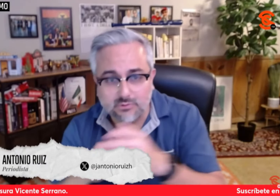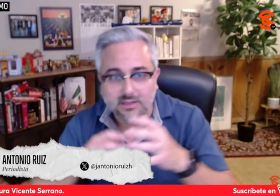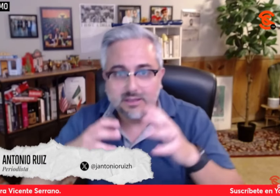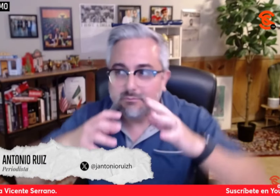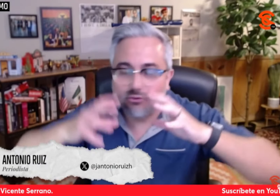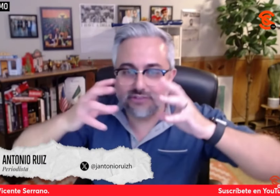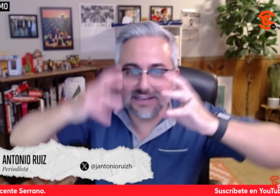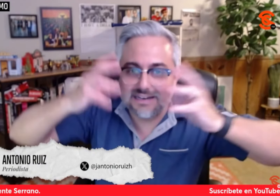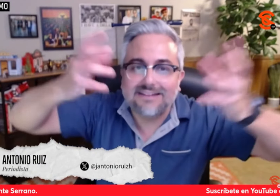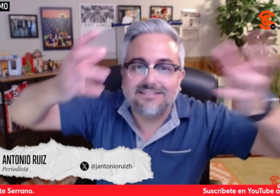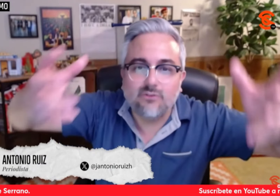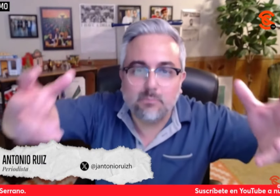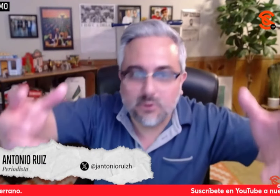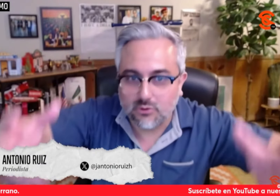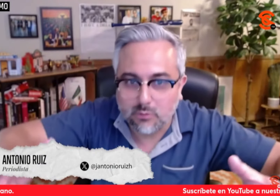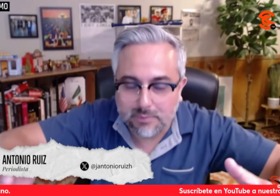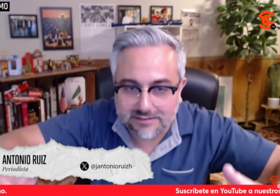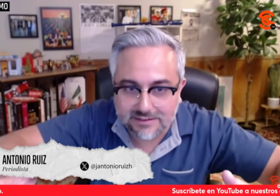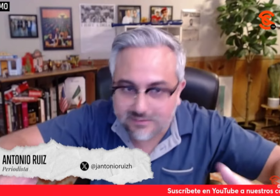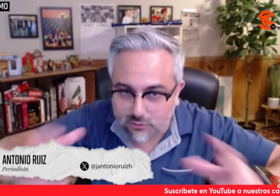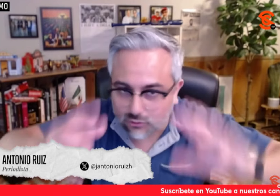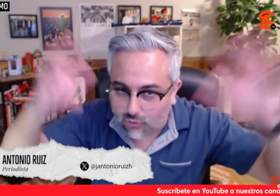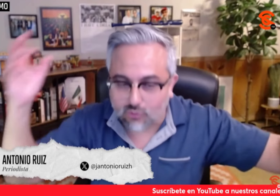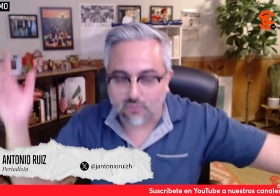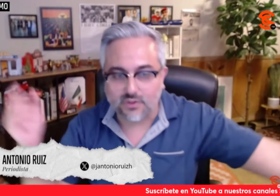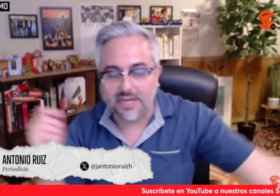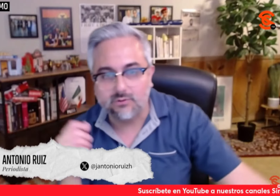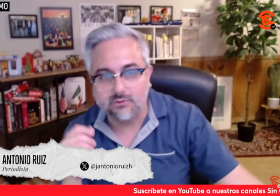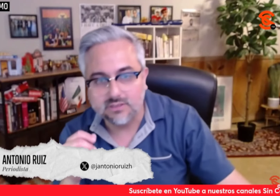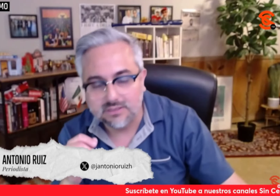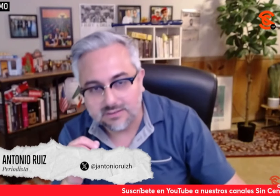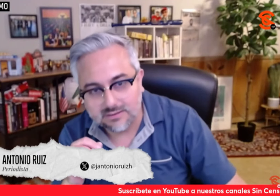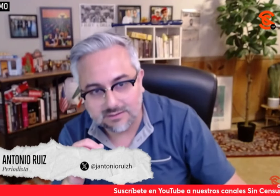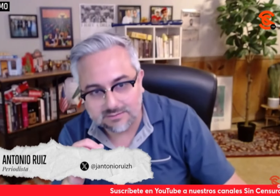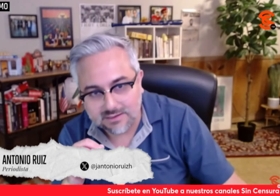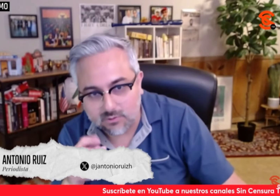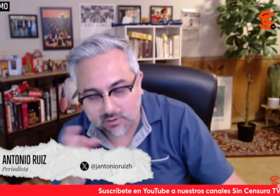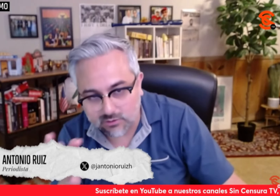vamos, no están ejerciendo el periodismo per se, sino todo lo contrario,